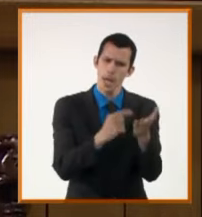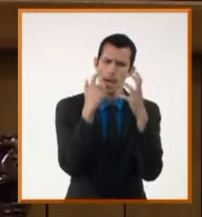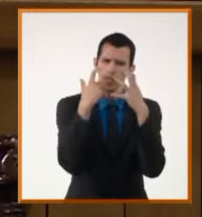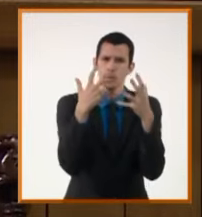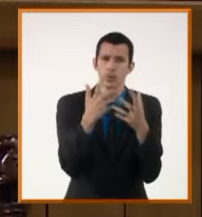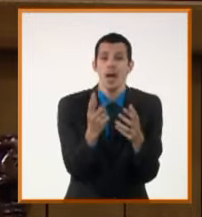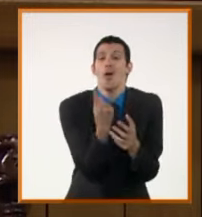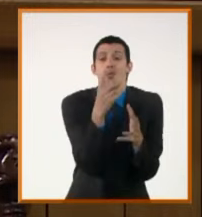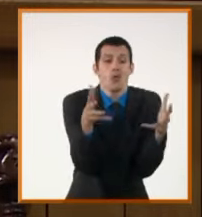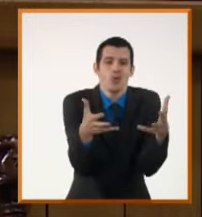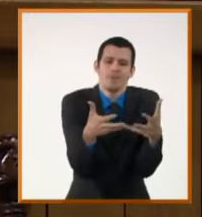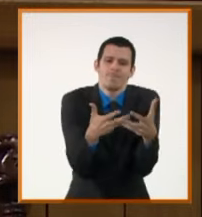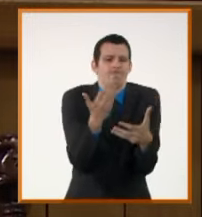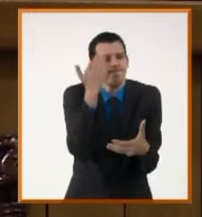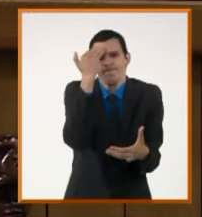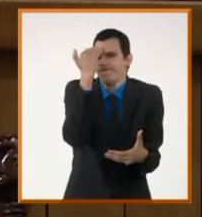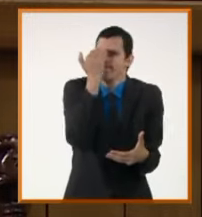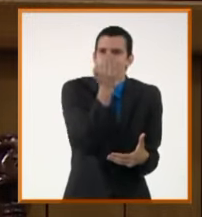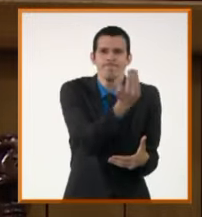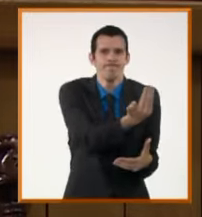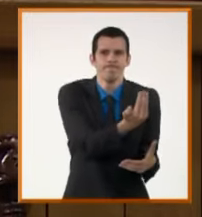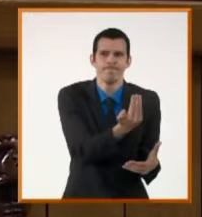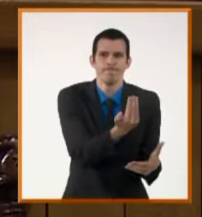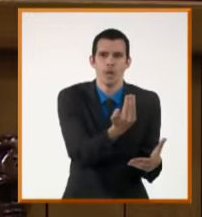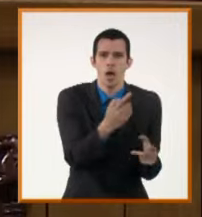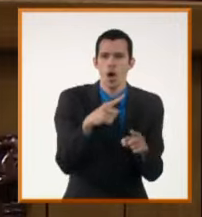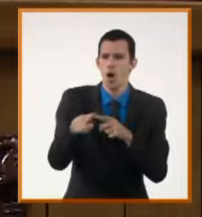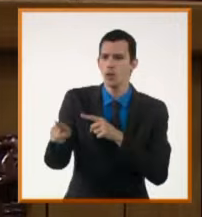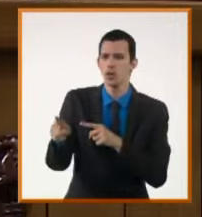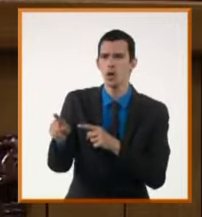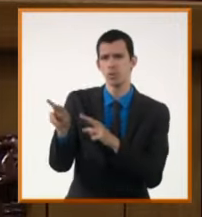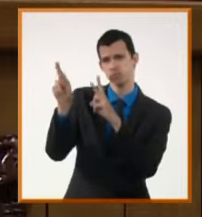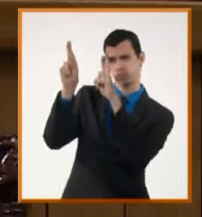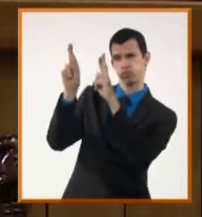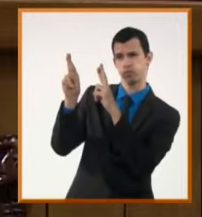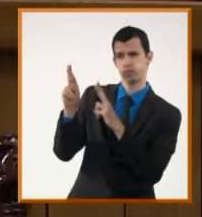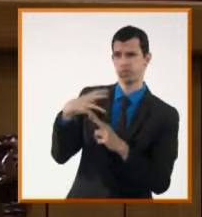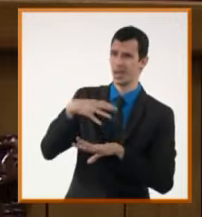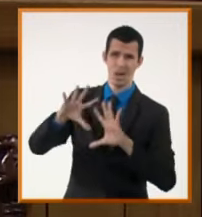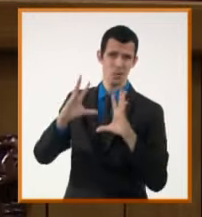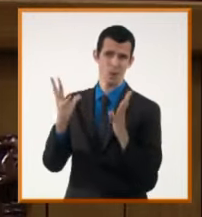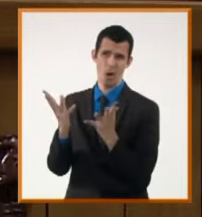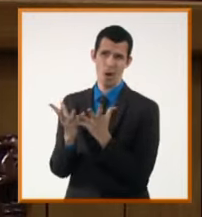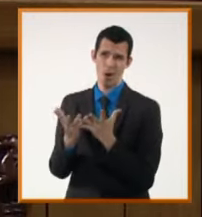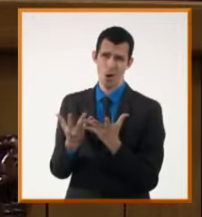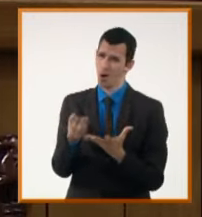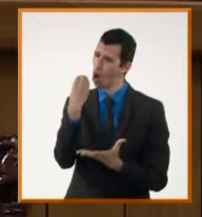menos reciben. Por otra parte, en ese proceso